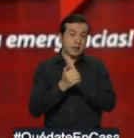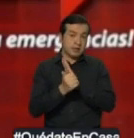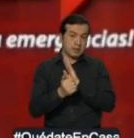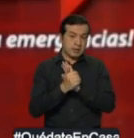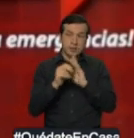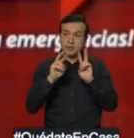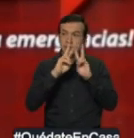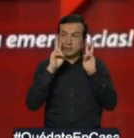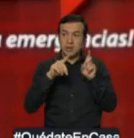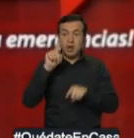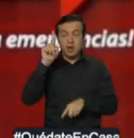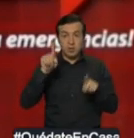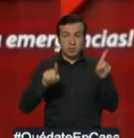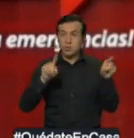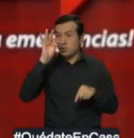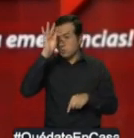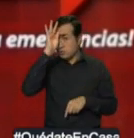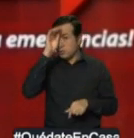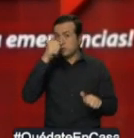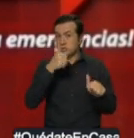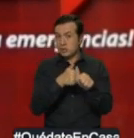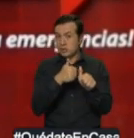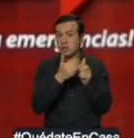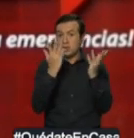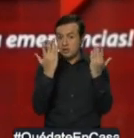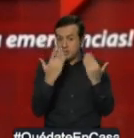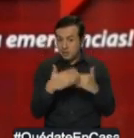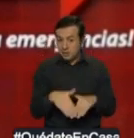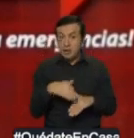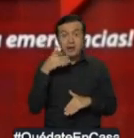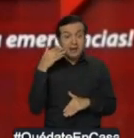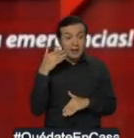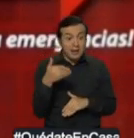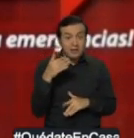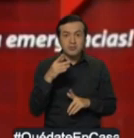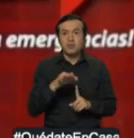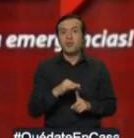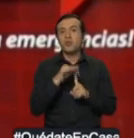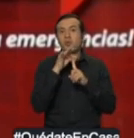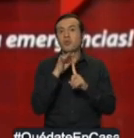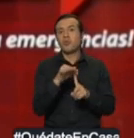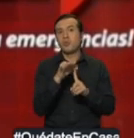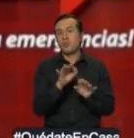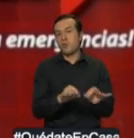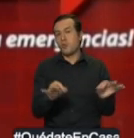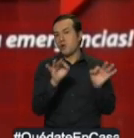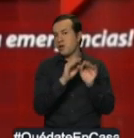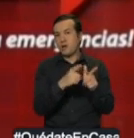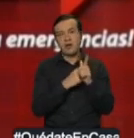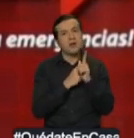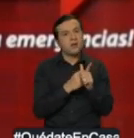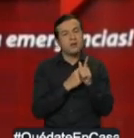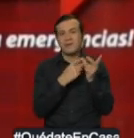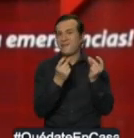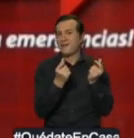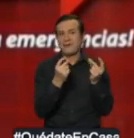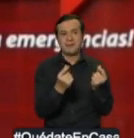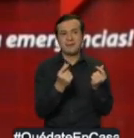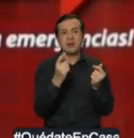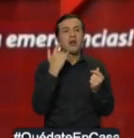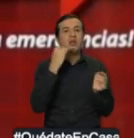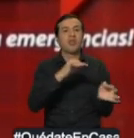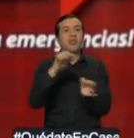salud hay hospitales muy cerca de ser acabados esa tiene que ser una prioridad para la construcción no esperaremos a que se